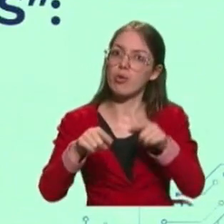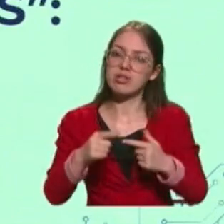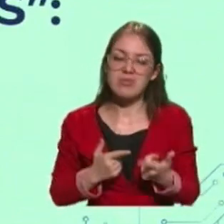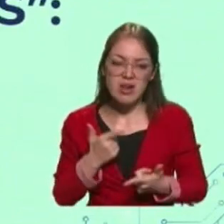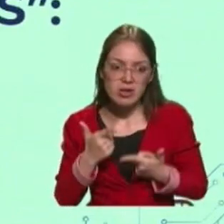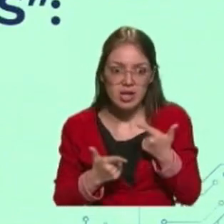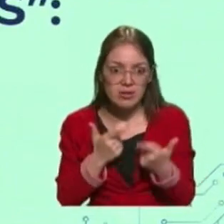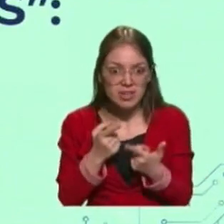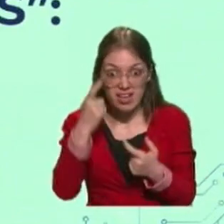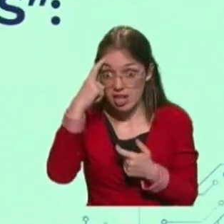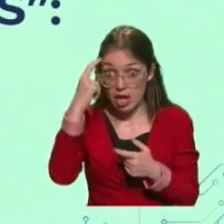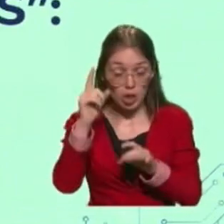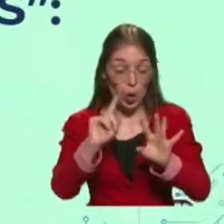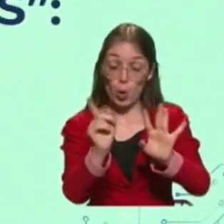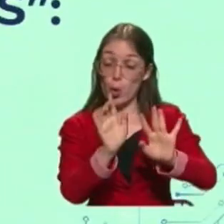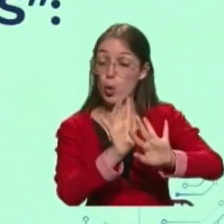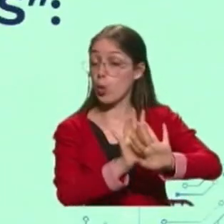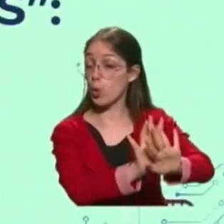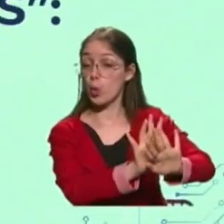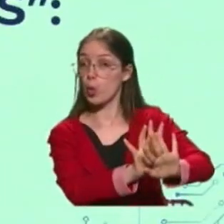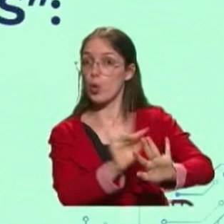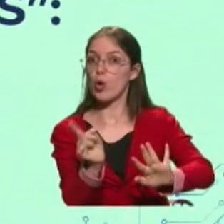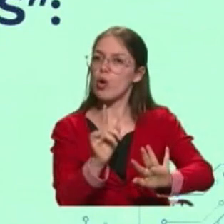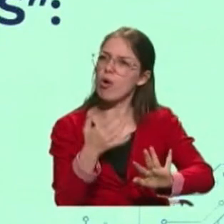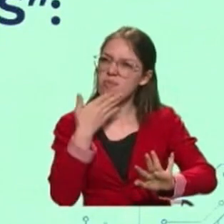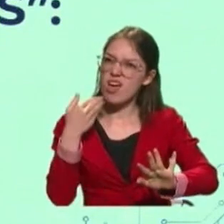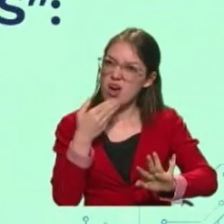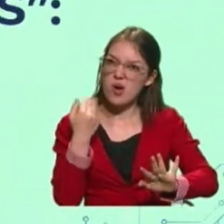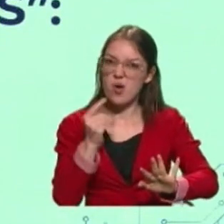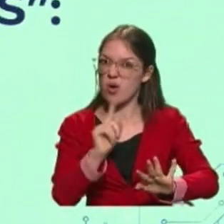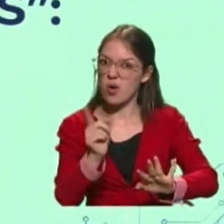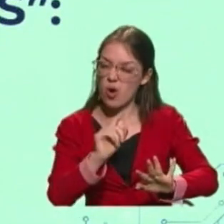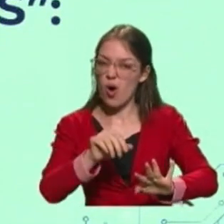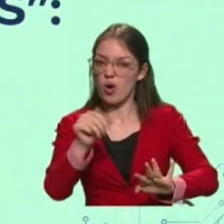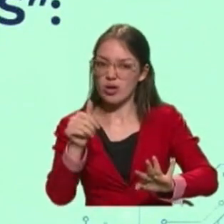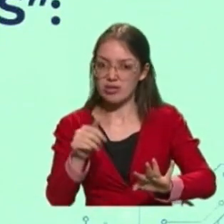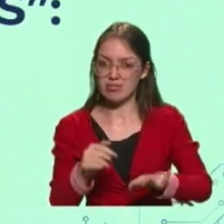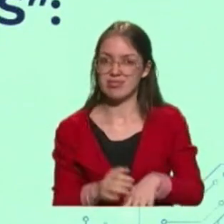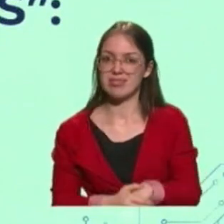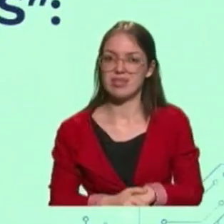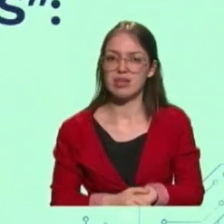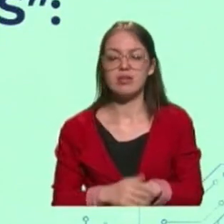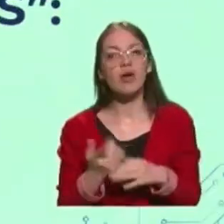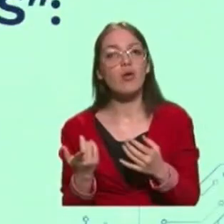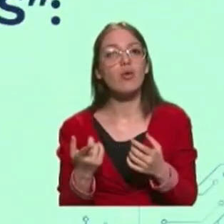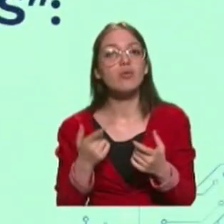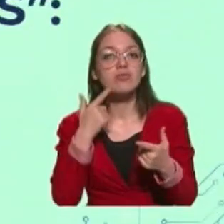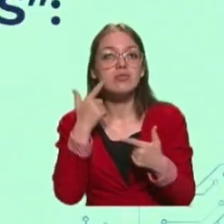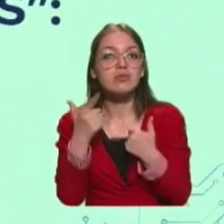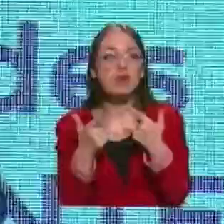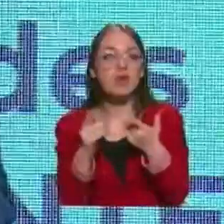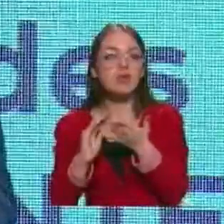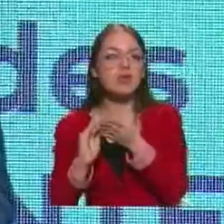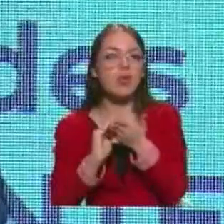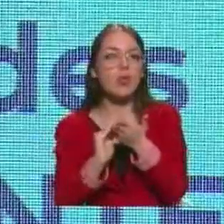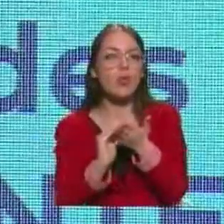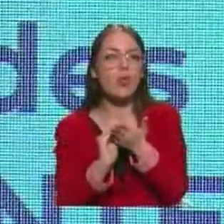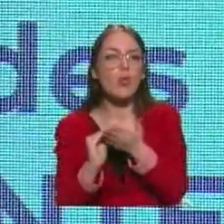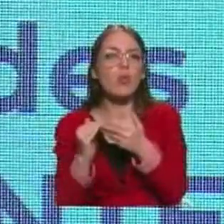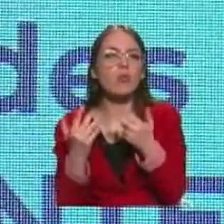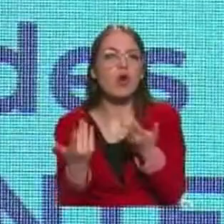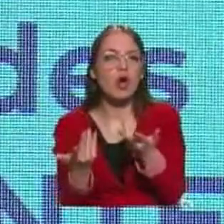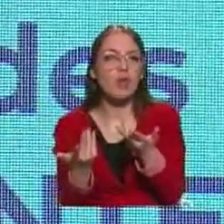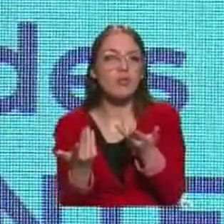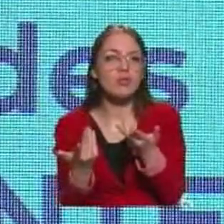cuando uno identifica el problema pues trabaja hábilmente y decididamente con su equipo en buscar una solución la